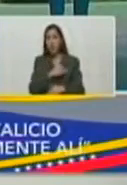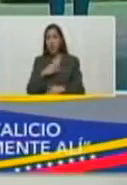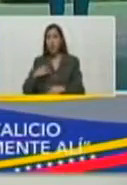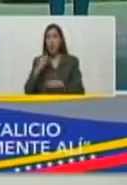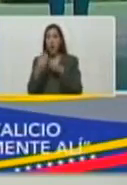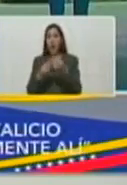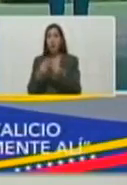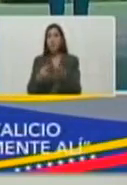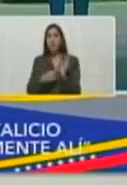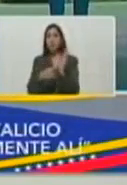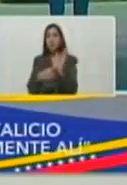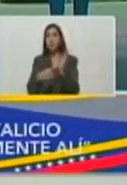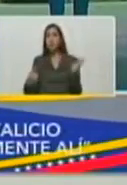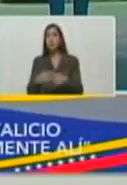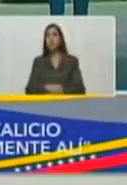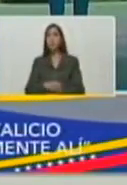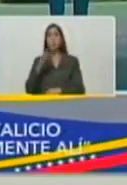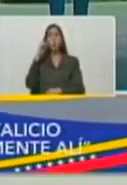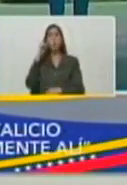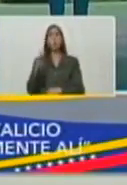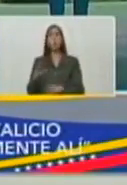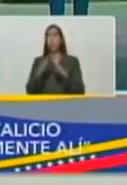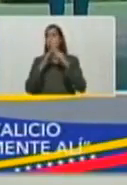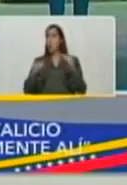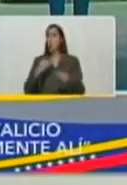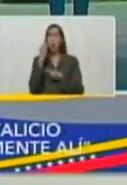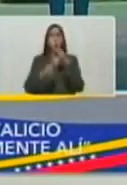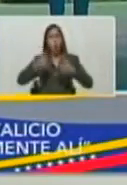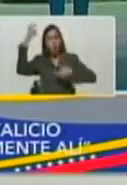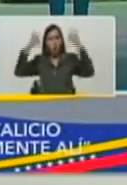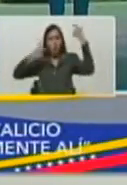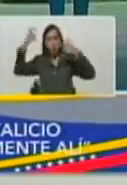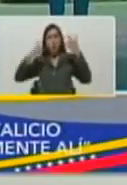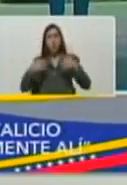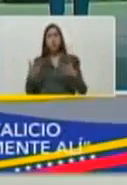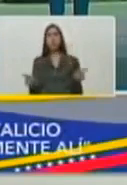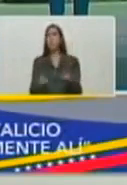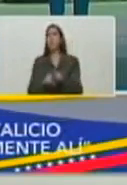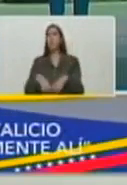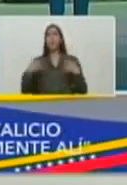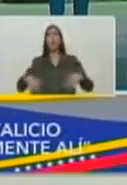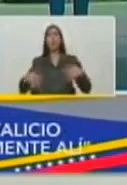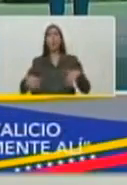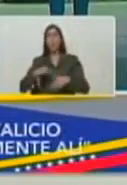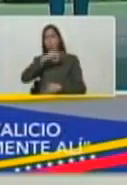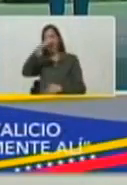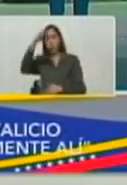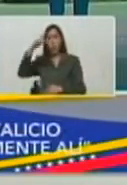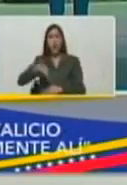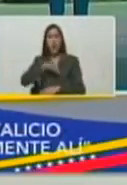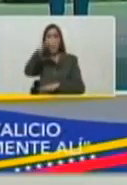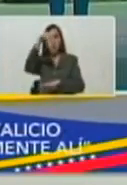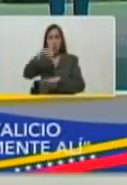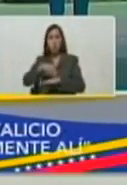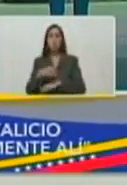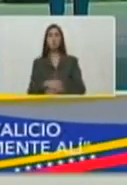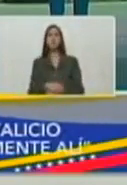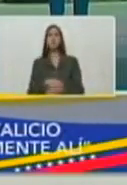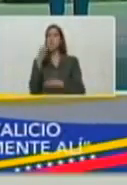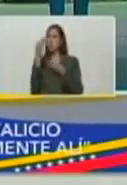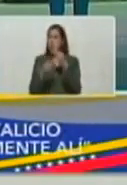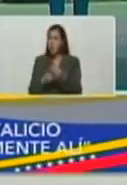Y después lo vimos, todos los venezolanos y venezolanas, cómo Chávez conmovió el alma nacional. Y su sola presencia